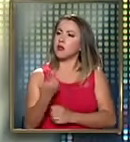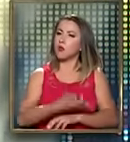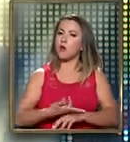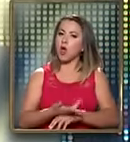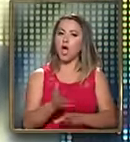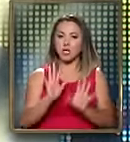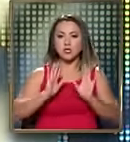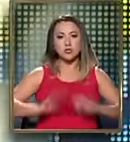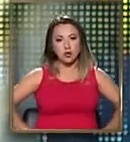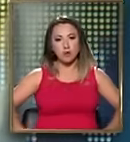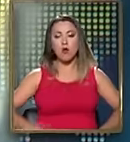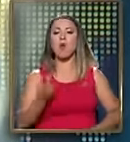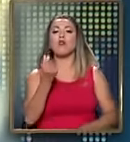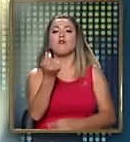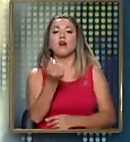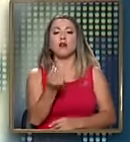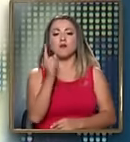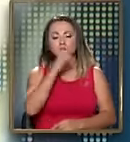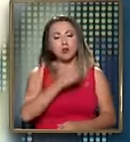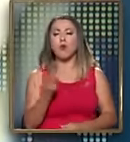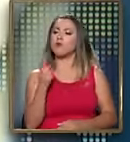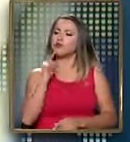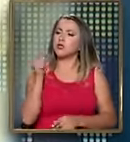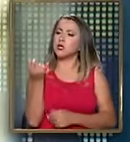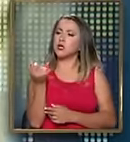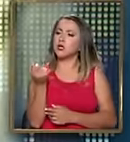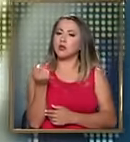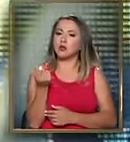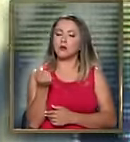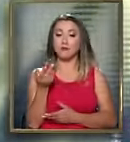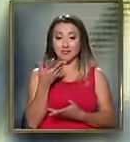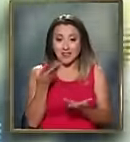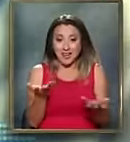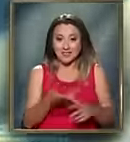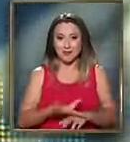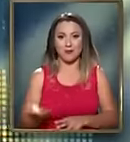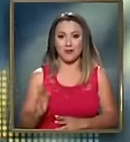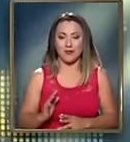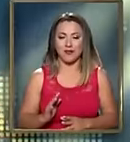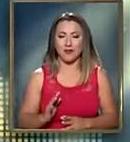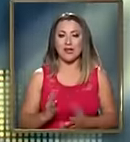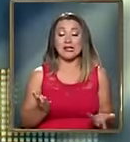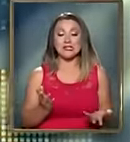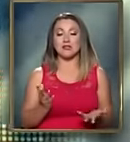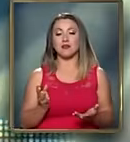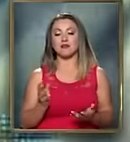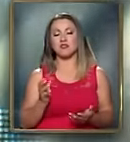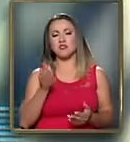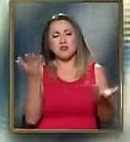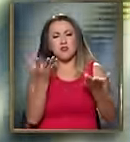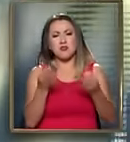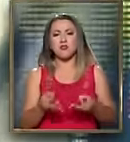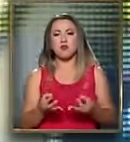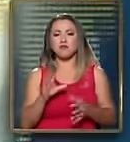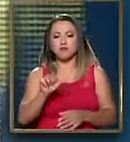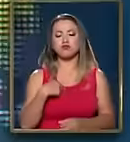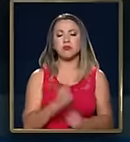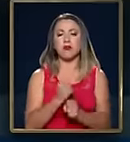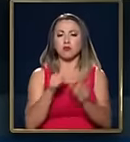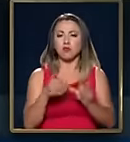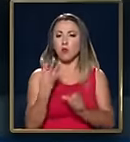weón. ¿Y cuánto vale? Puta, ¿cuánto tenéis, weón? Ah, mira, weón. Así que en un momento dije, ¿cómo aseguro pega por lo menos